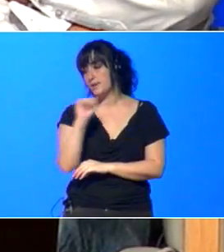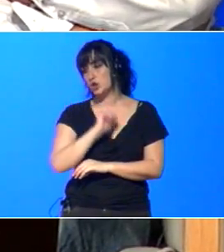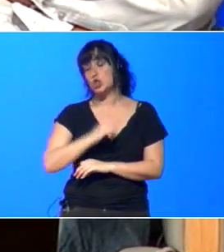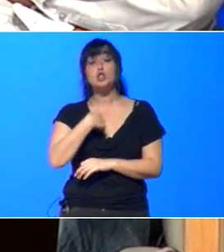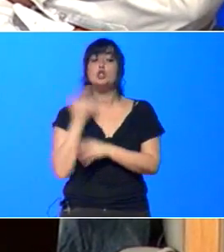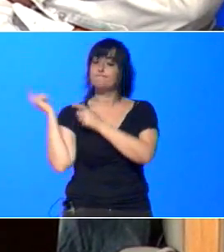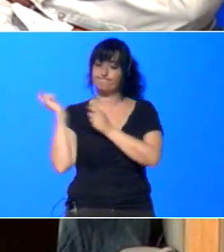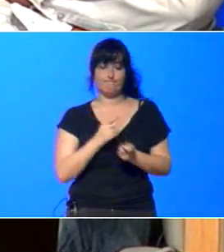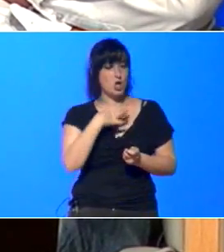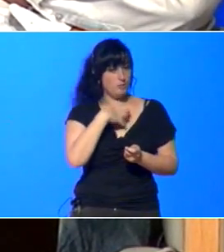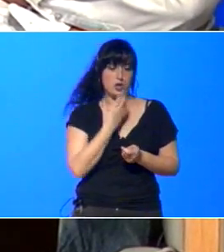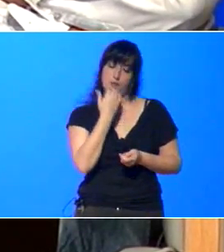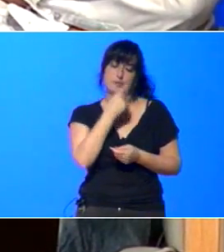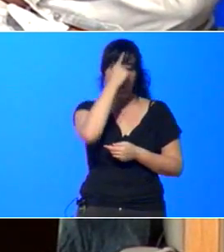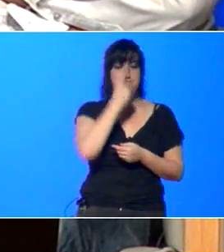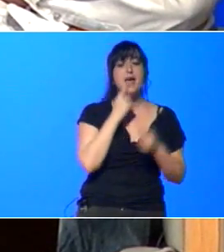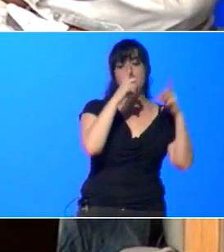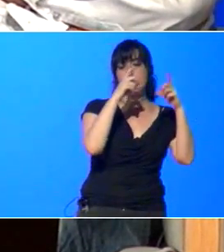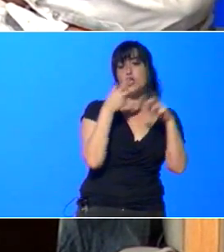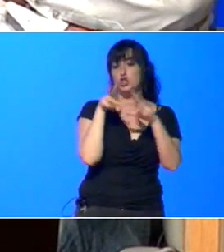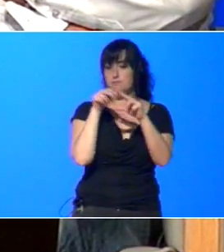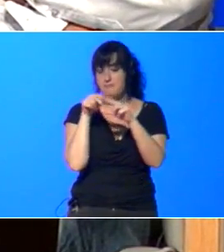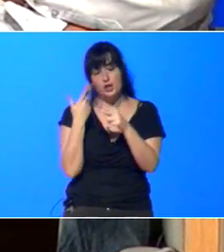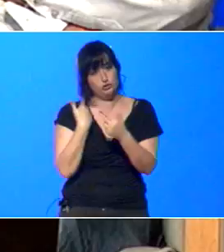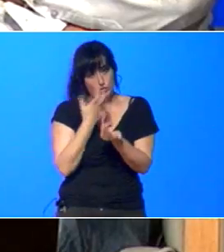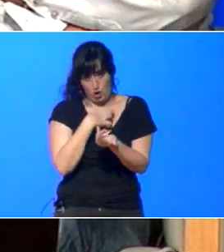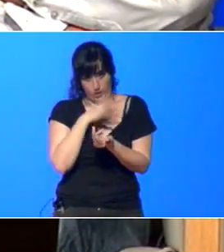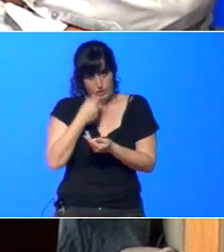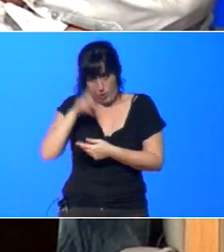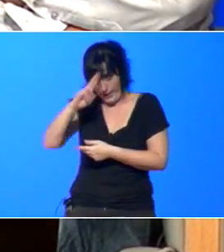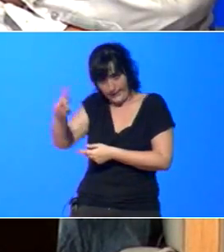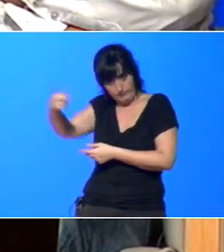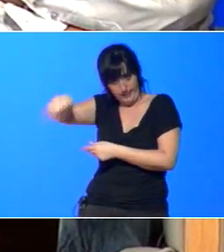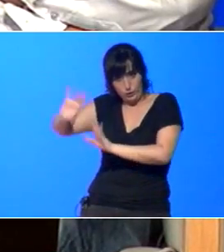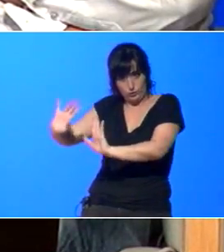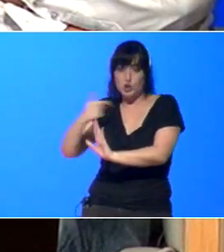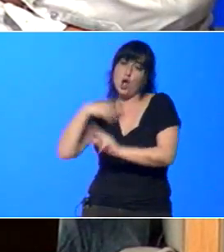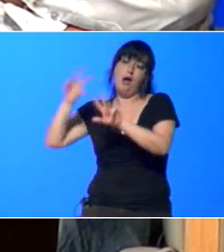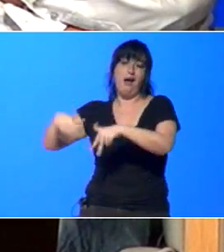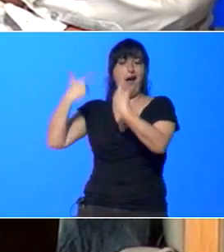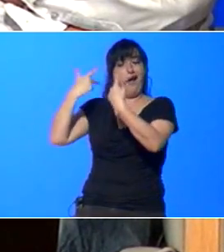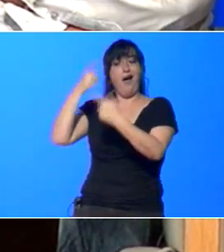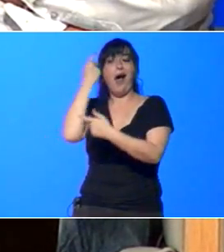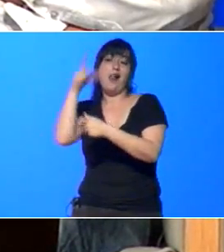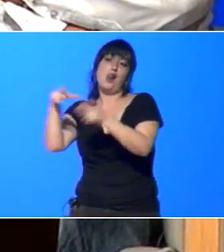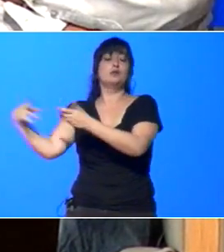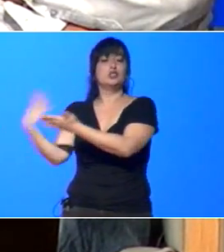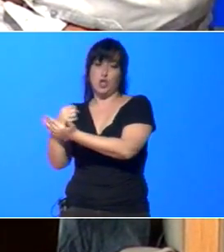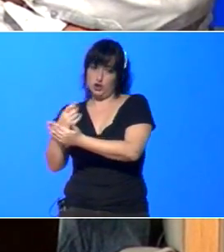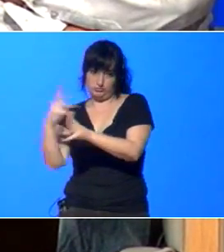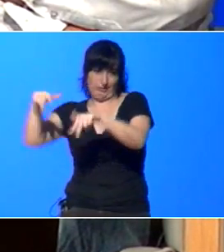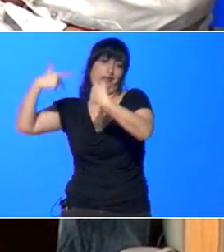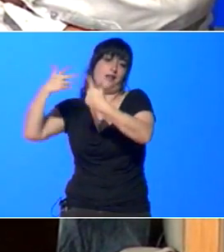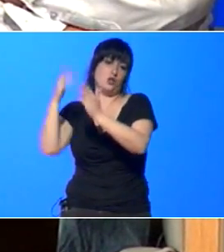a ellos, ni fotos ni vídeo. Existe, pero no tengo los permisos de todo el alumnado que ha participado y es tan amplio que no me parecía